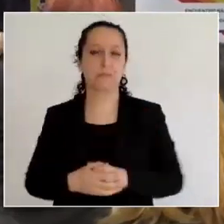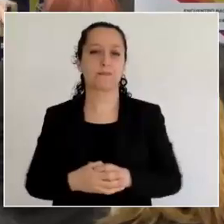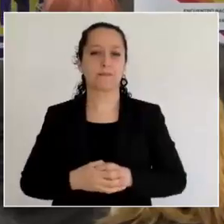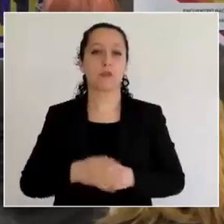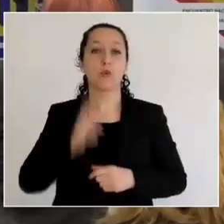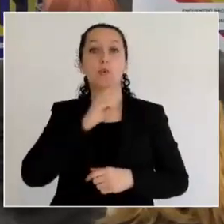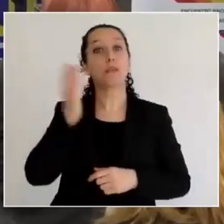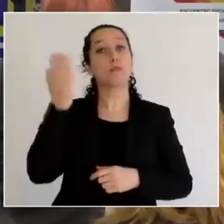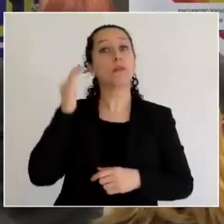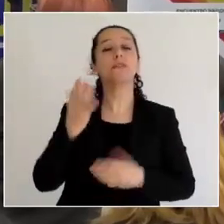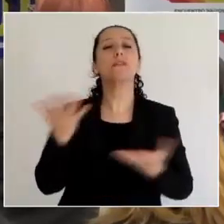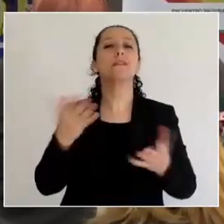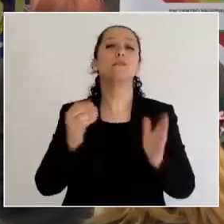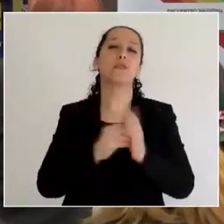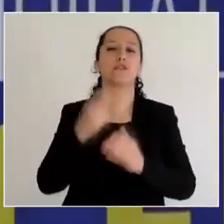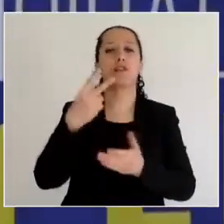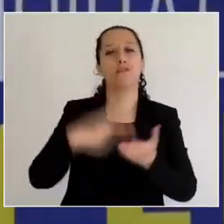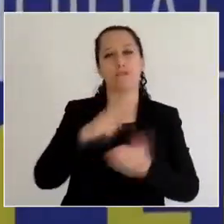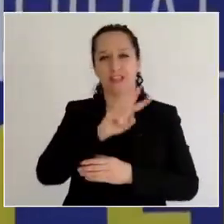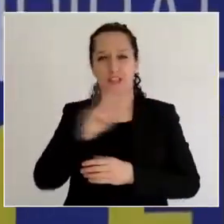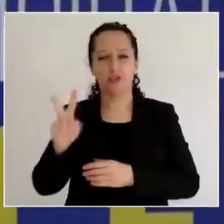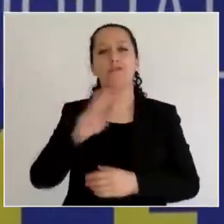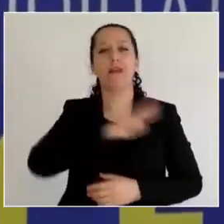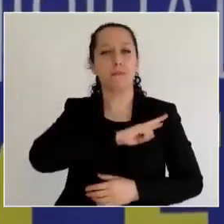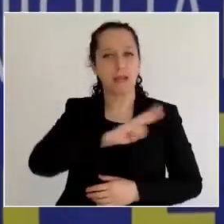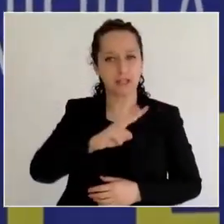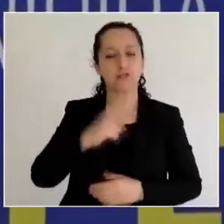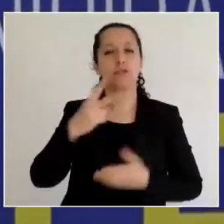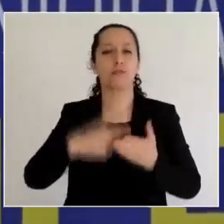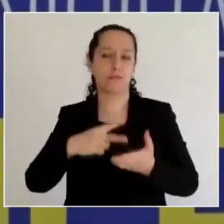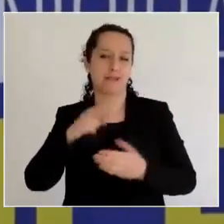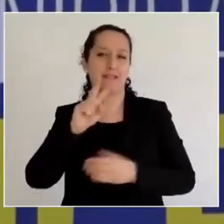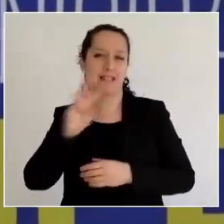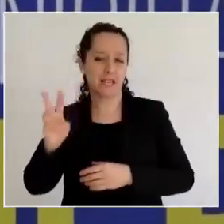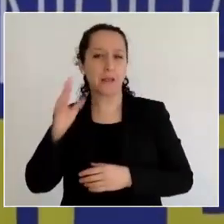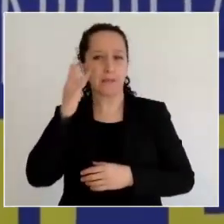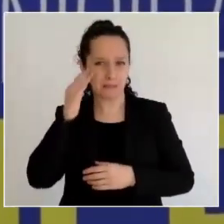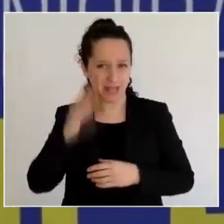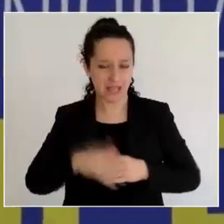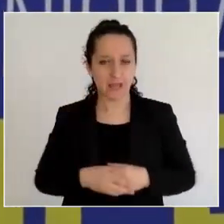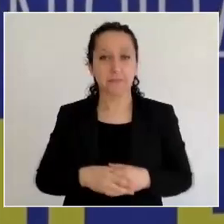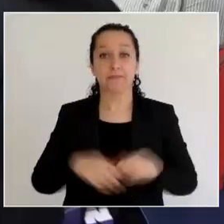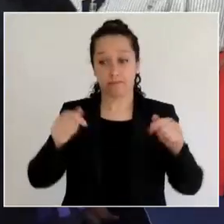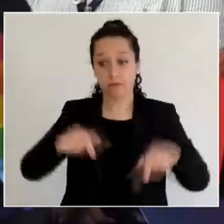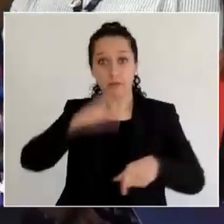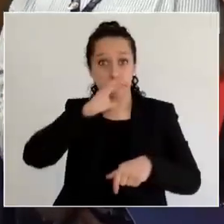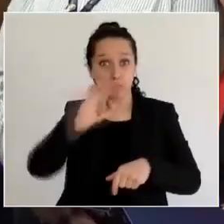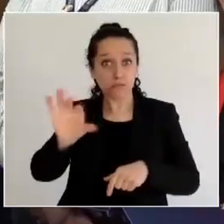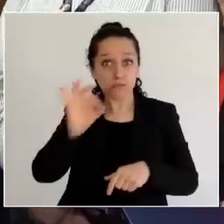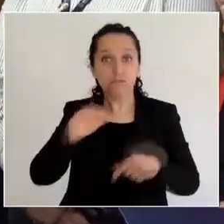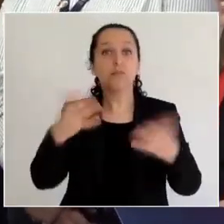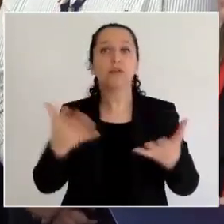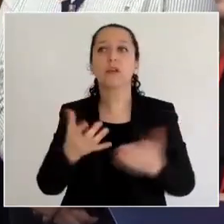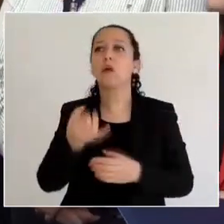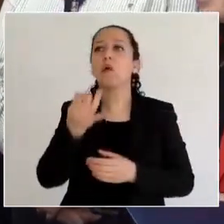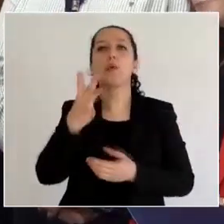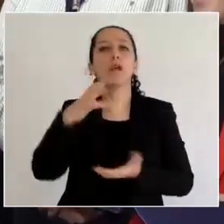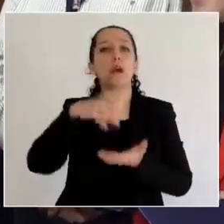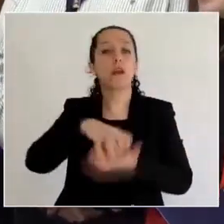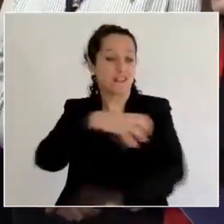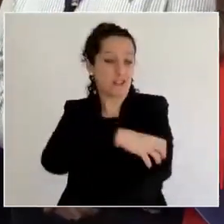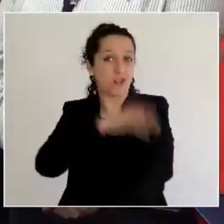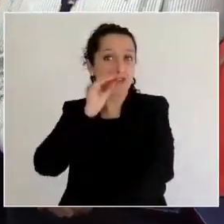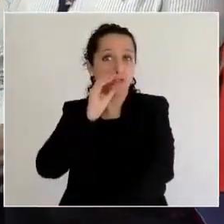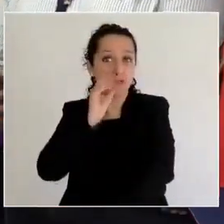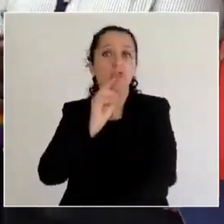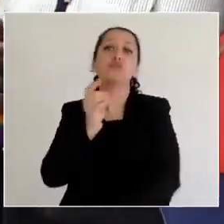habían realizado en 2022 en Valparaíso y 2023 en Melipilla, siendo escogido Concepción en esta oportunidad por ser la única comuna del